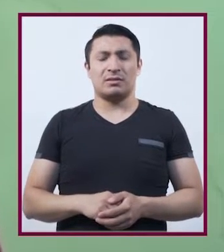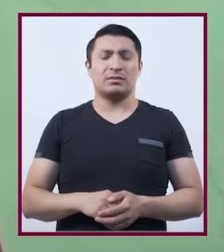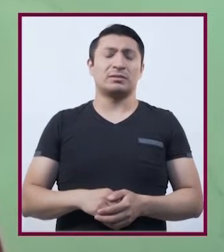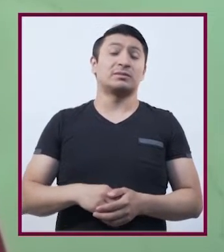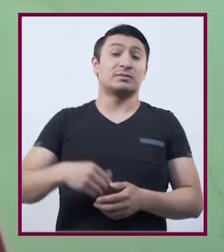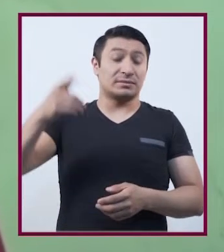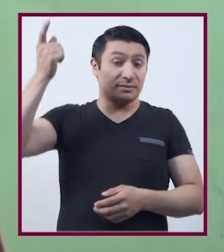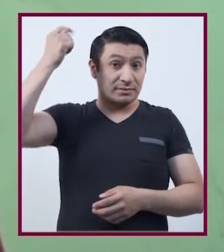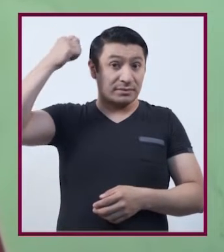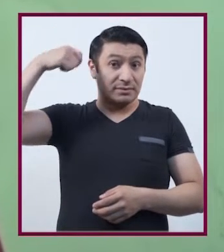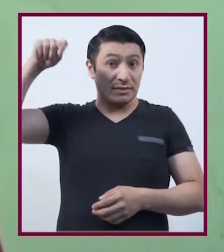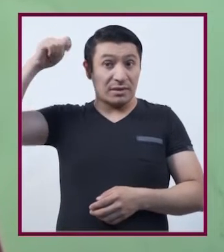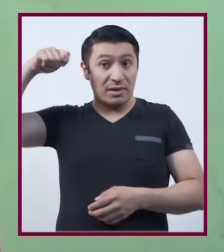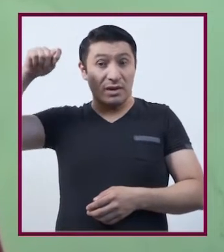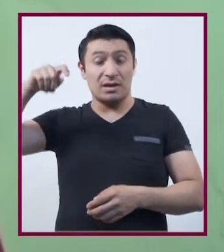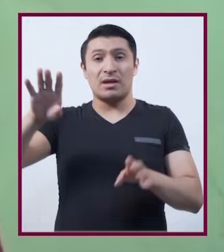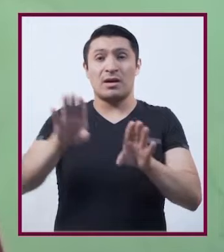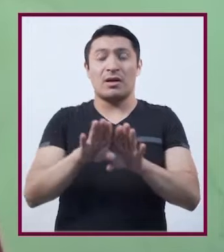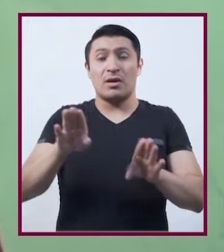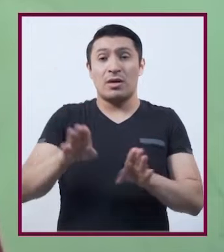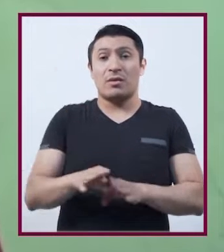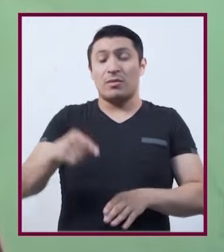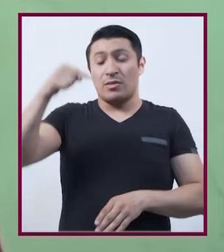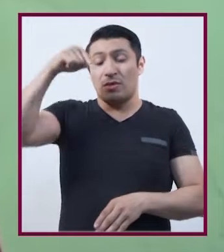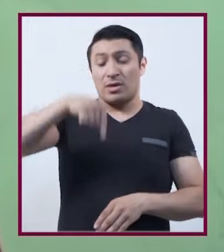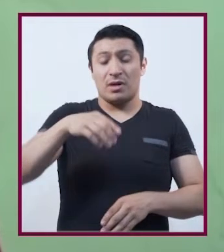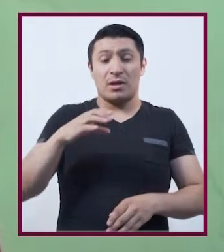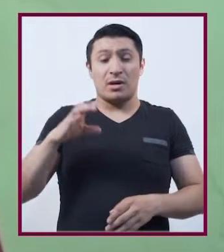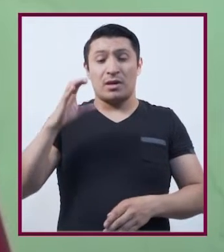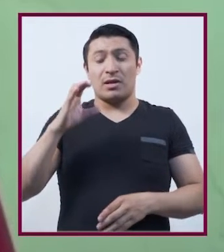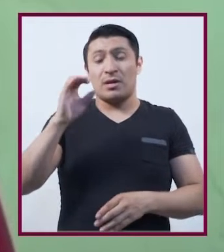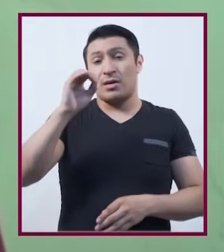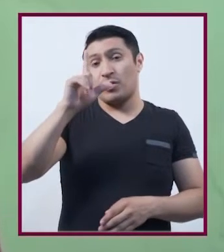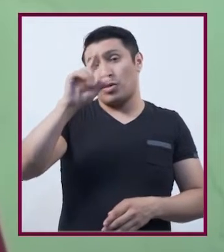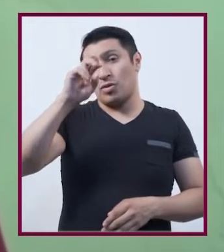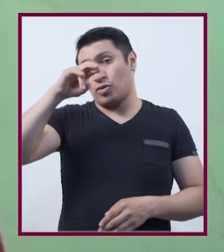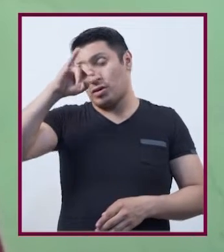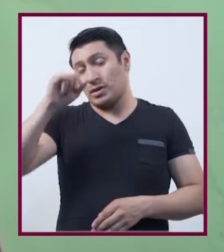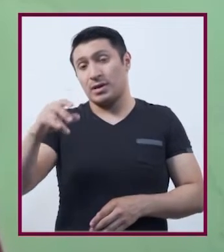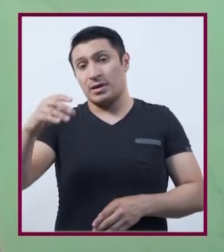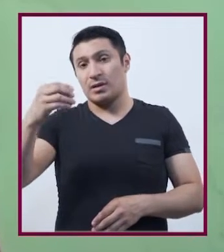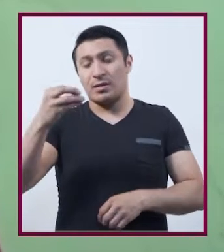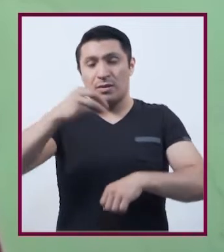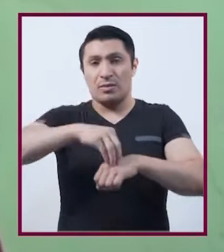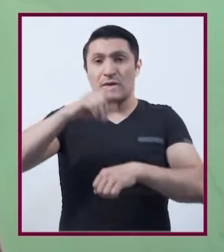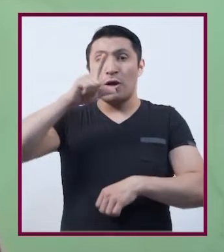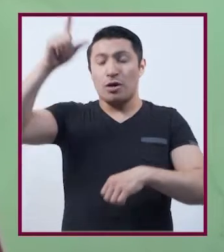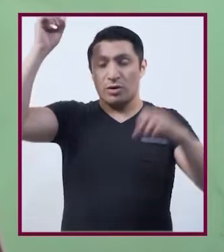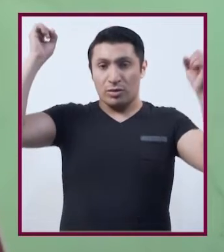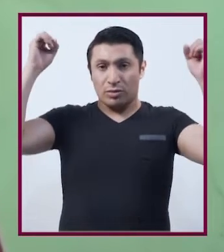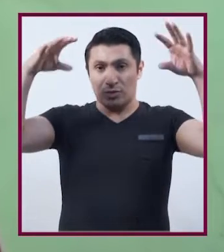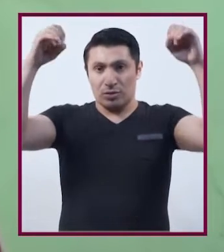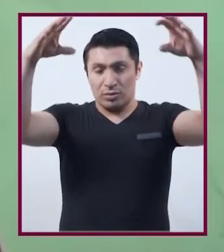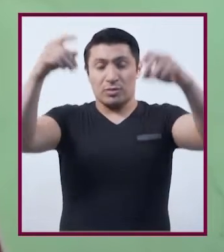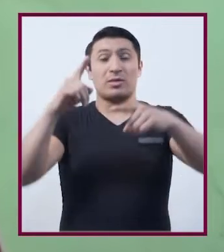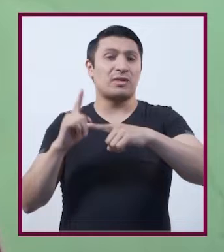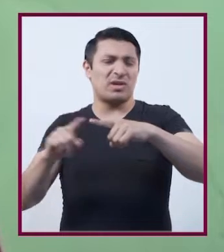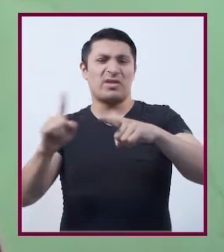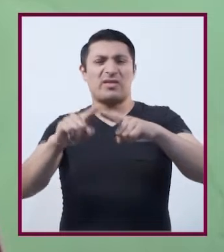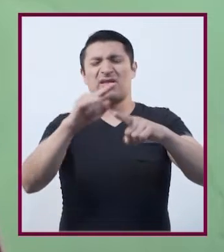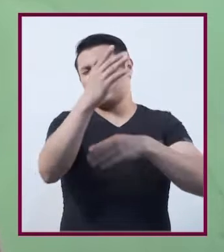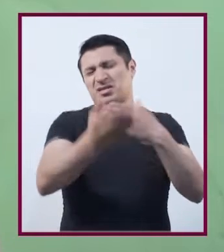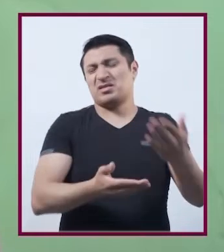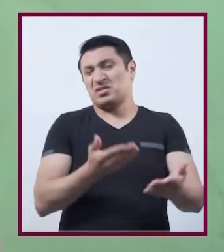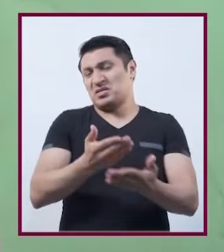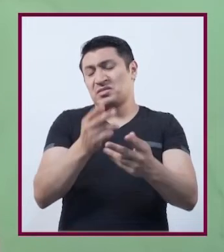Pues en teoría se suelen utilizar para, por ejemplo, aquí en mi colonia están pavimentando para el alumbrado público